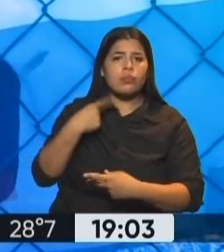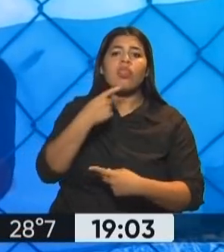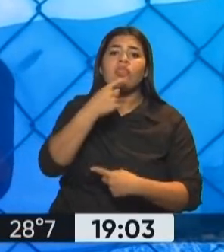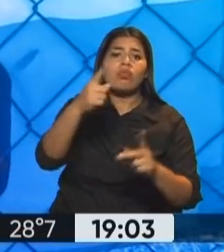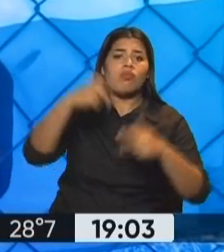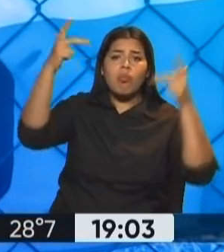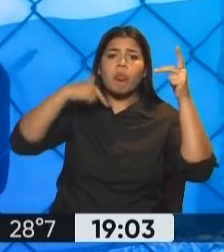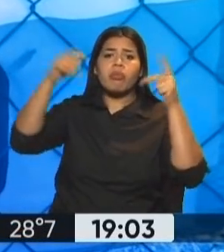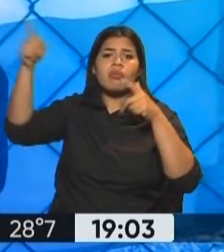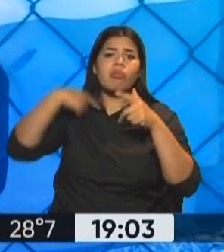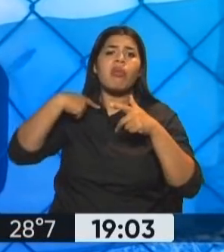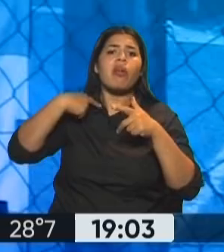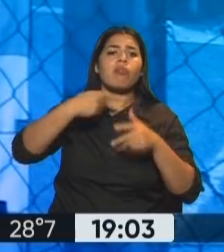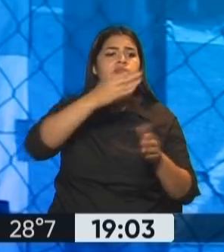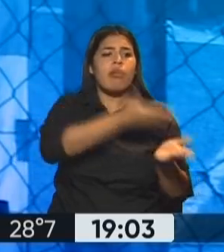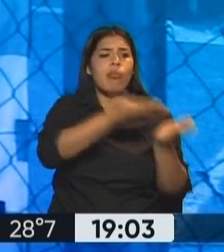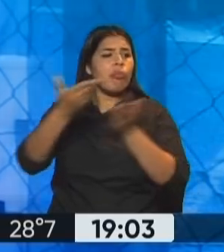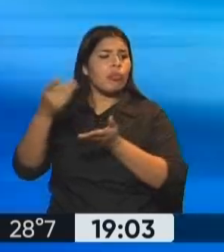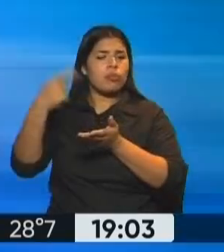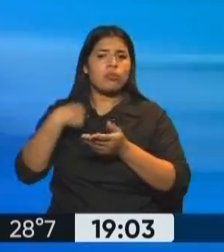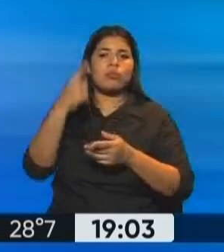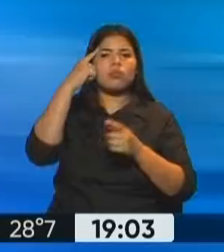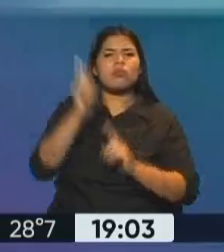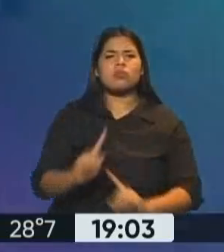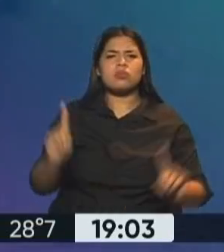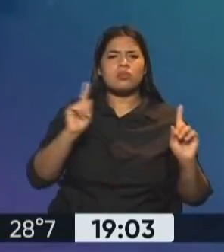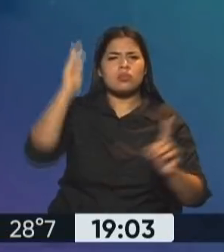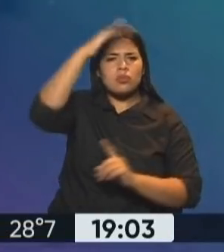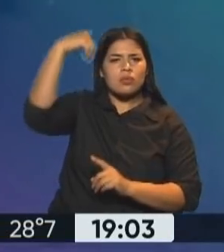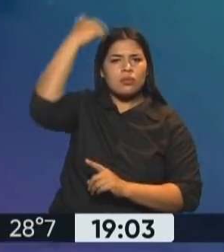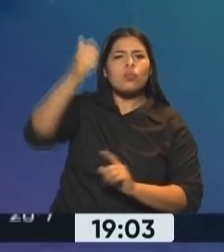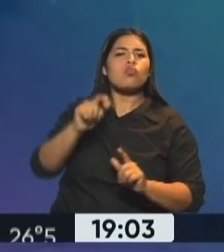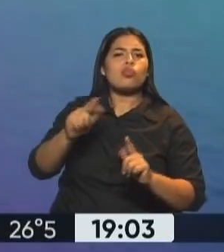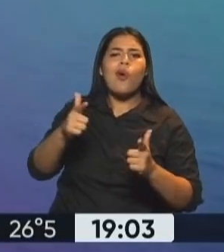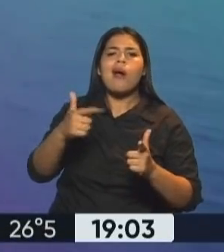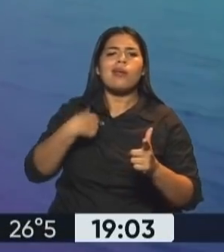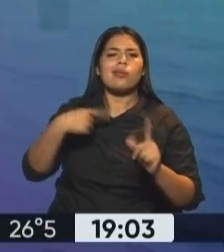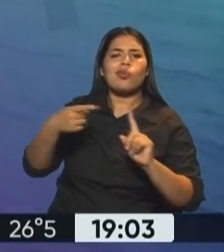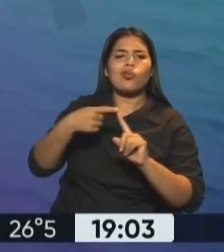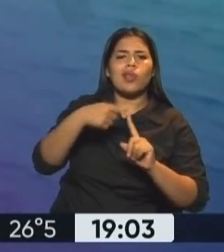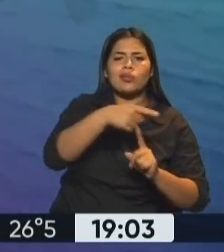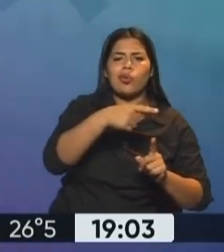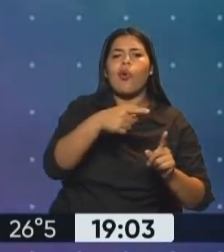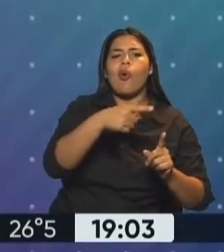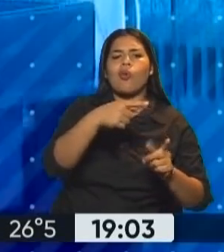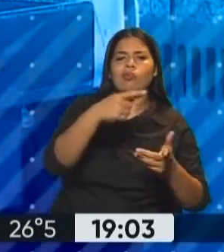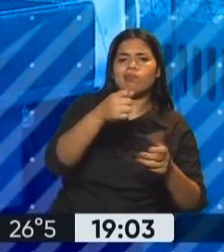de allí y casualmente es un país que no tiene convenio de extradición con la Argentina.